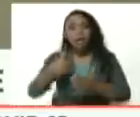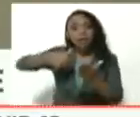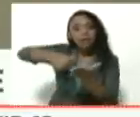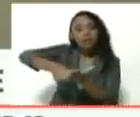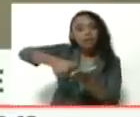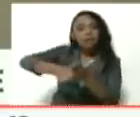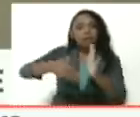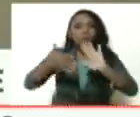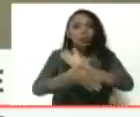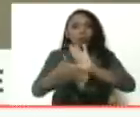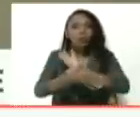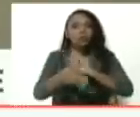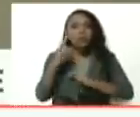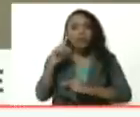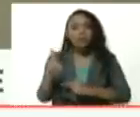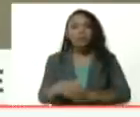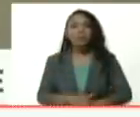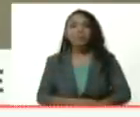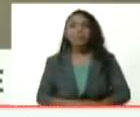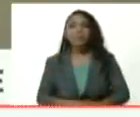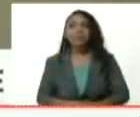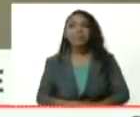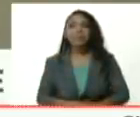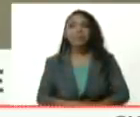la identificación biométrica.